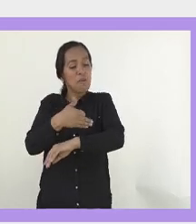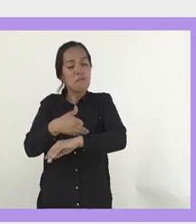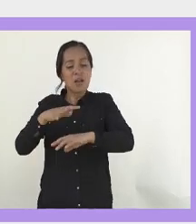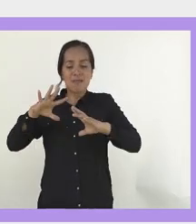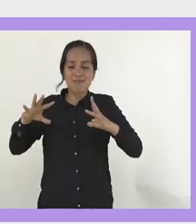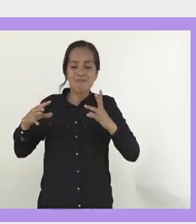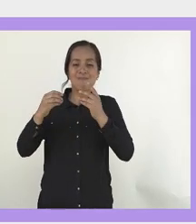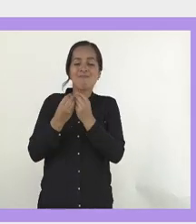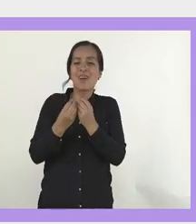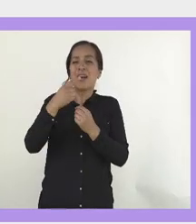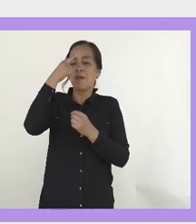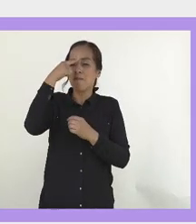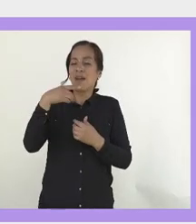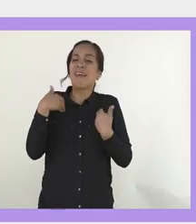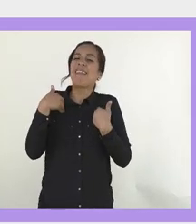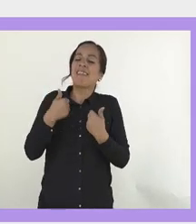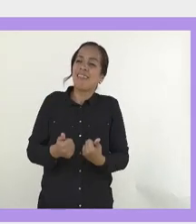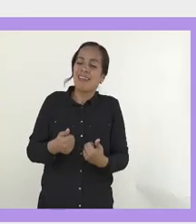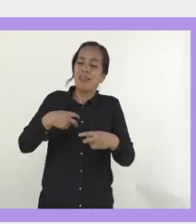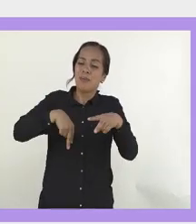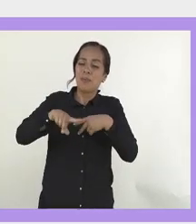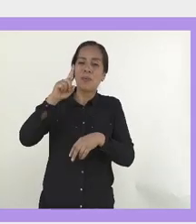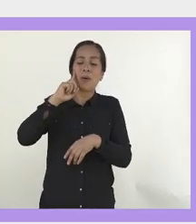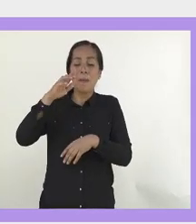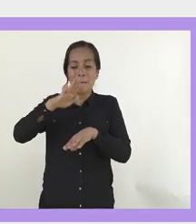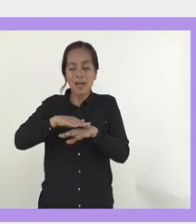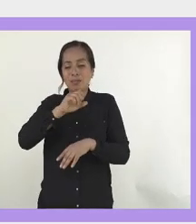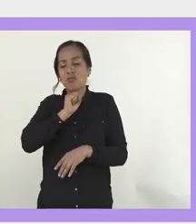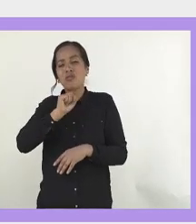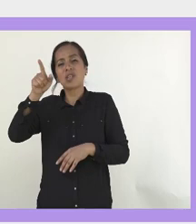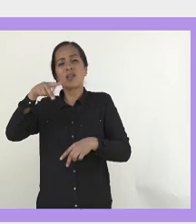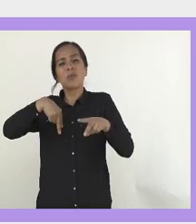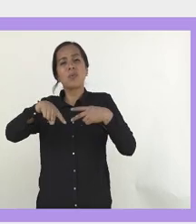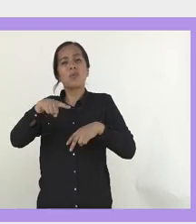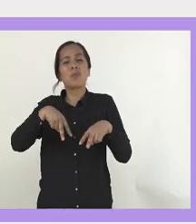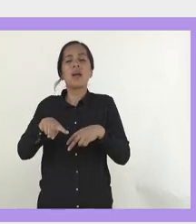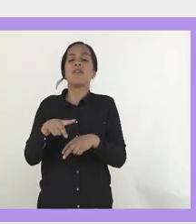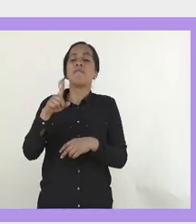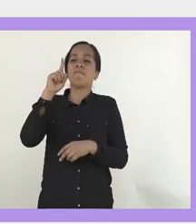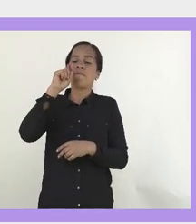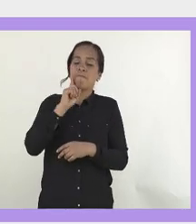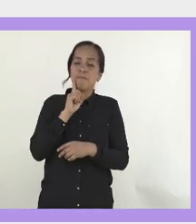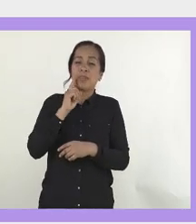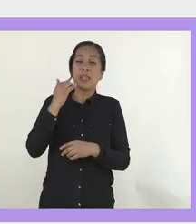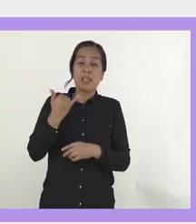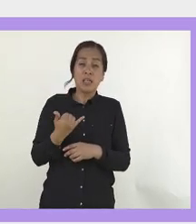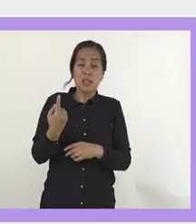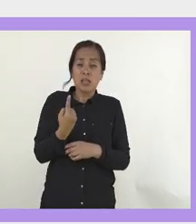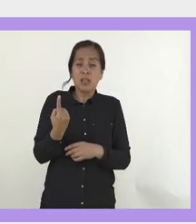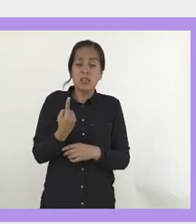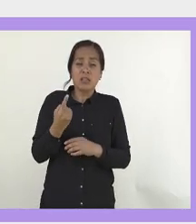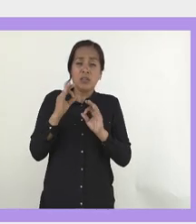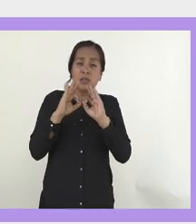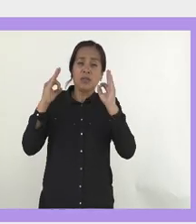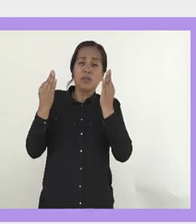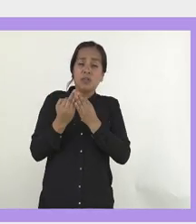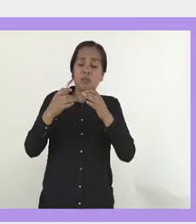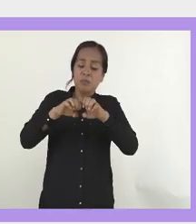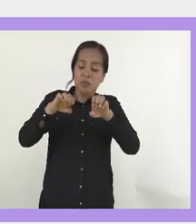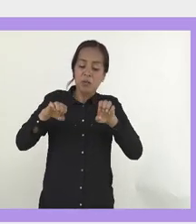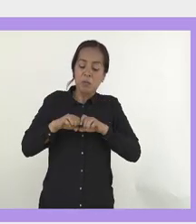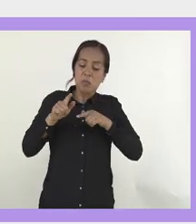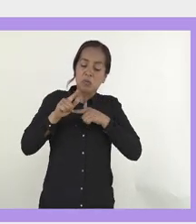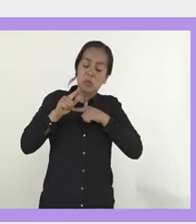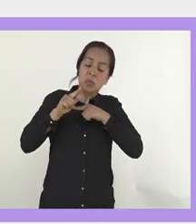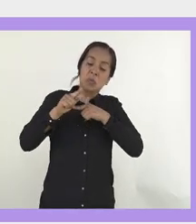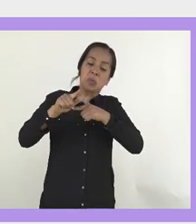fútbol femenil para que más profesionistas se sumen al mensaje del fútbol femenil y que de forma en equipo y continua